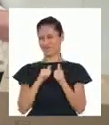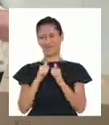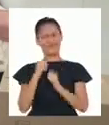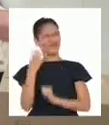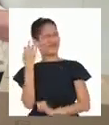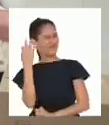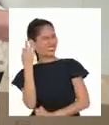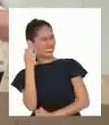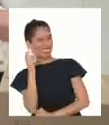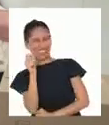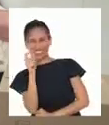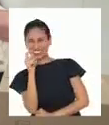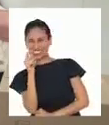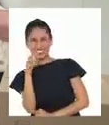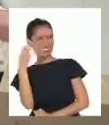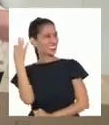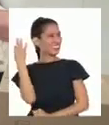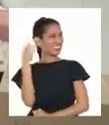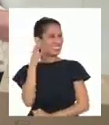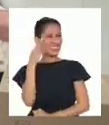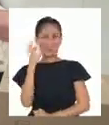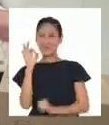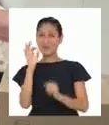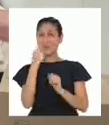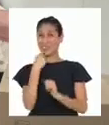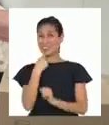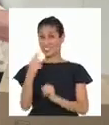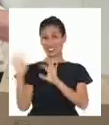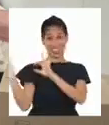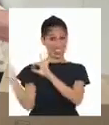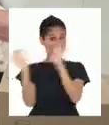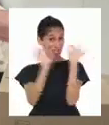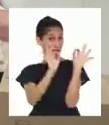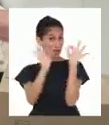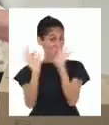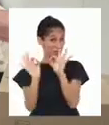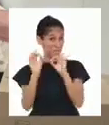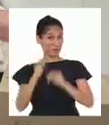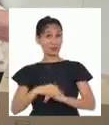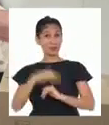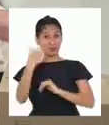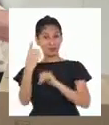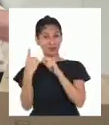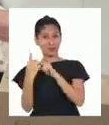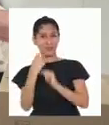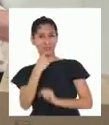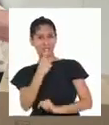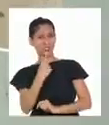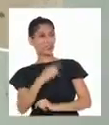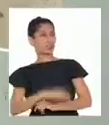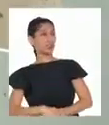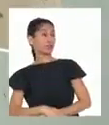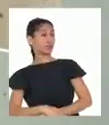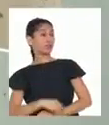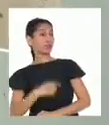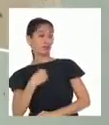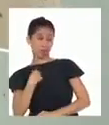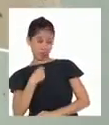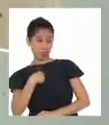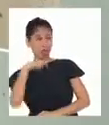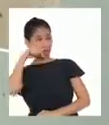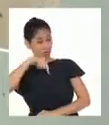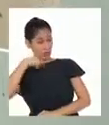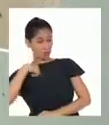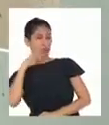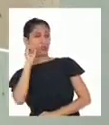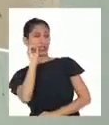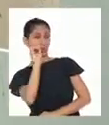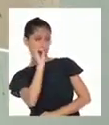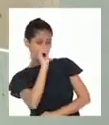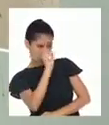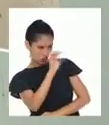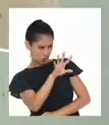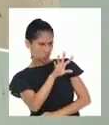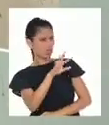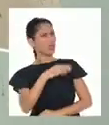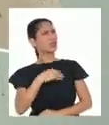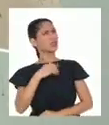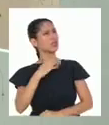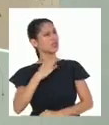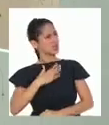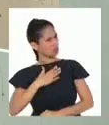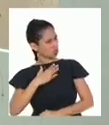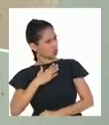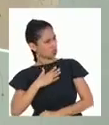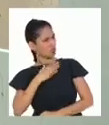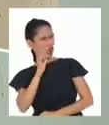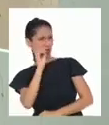falla. Sobre todo, esta vez. Me contó mi abuela, así como te cuento ahora yo a ti, que no podía votar ni ella